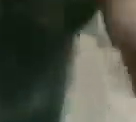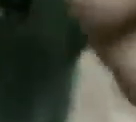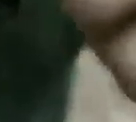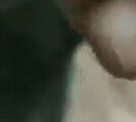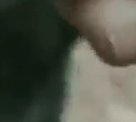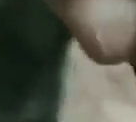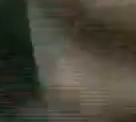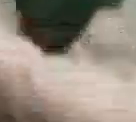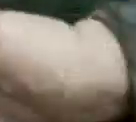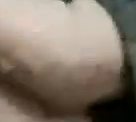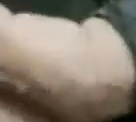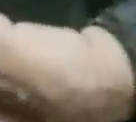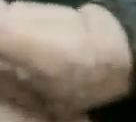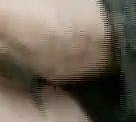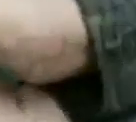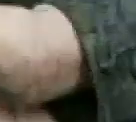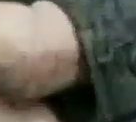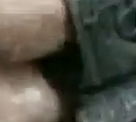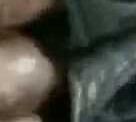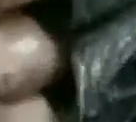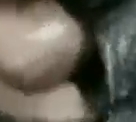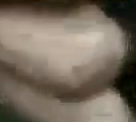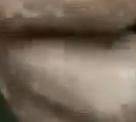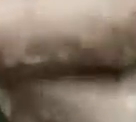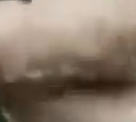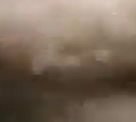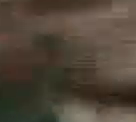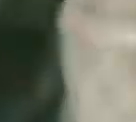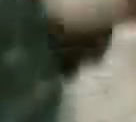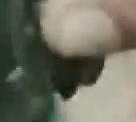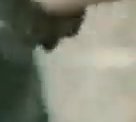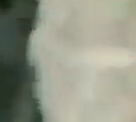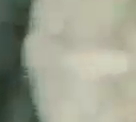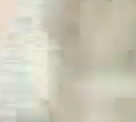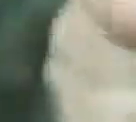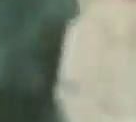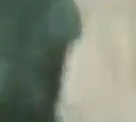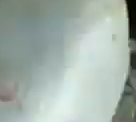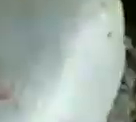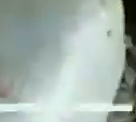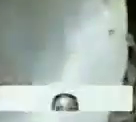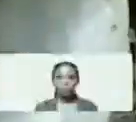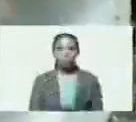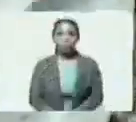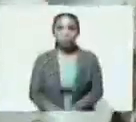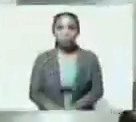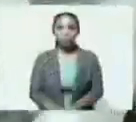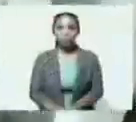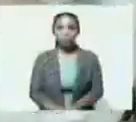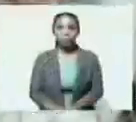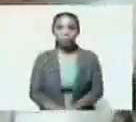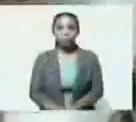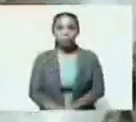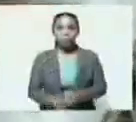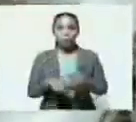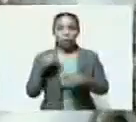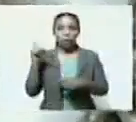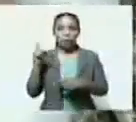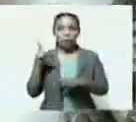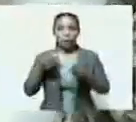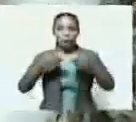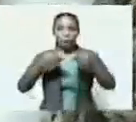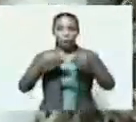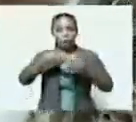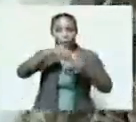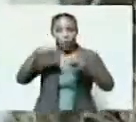le colocan tape para que se preserve del ambiente y los elementos, la colocan en esta posición, debajo está el bidón contentivo de